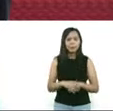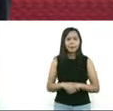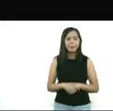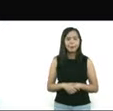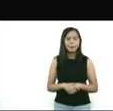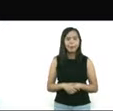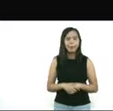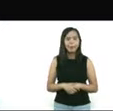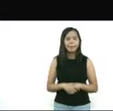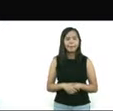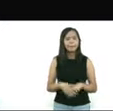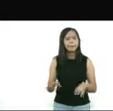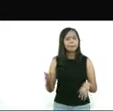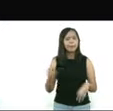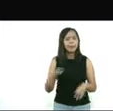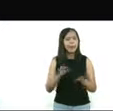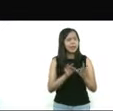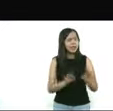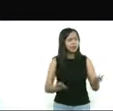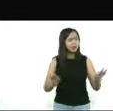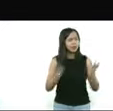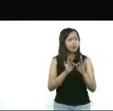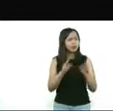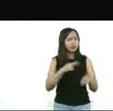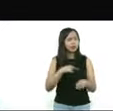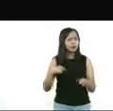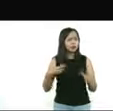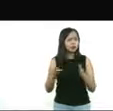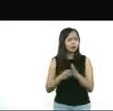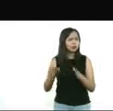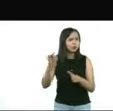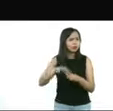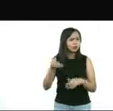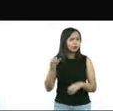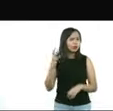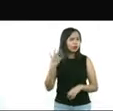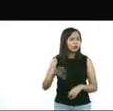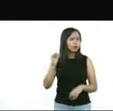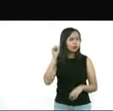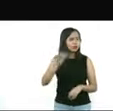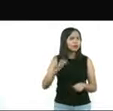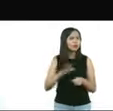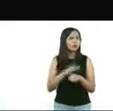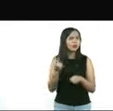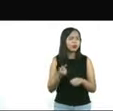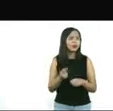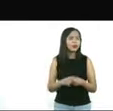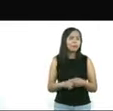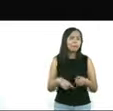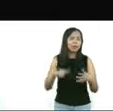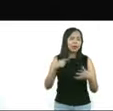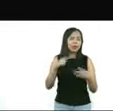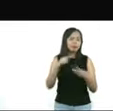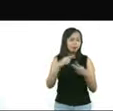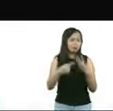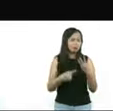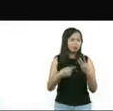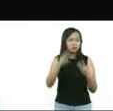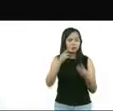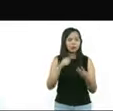Oye, Simón, ¿por qué es importante que vayamos a votar el 10 de abril? Por lo menos por tres razones.